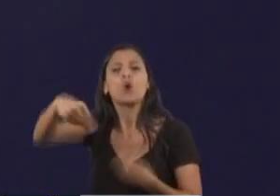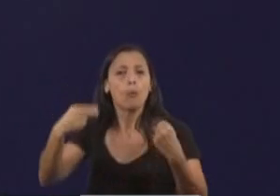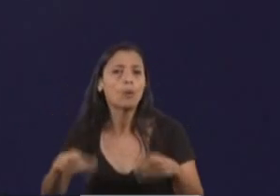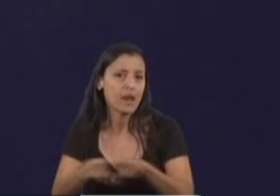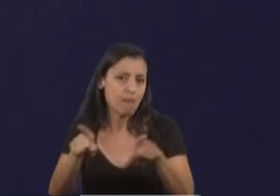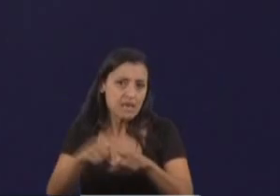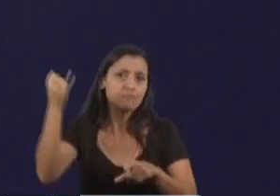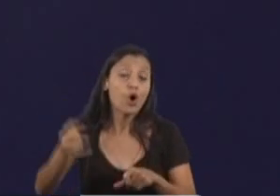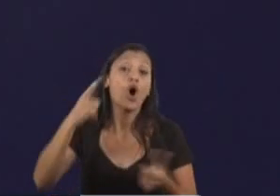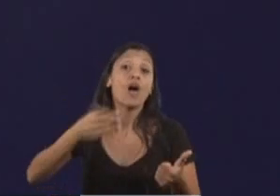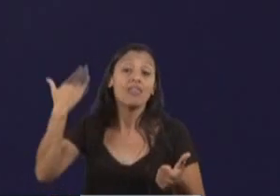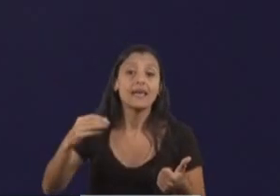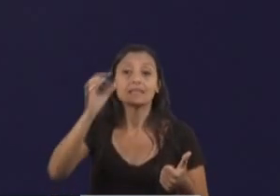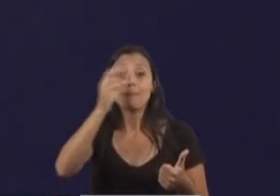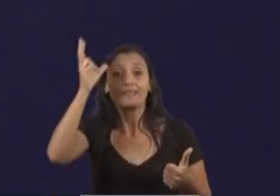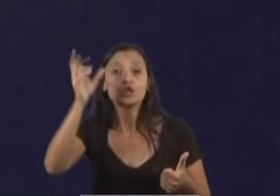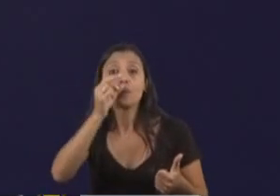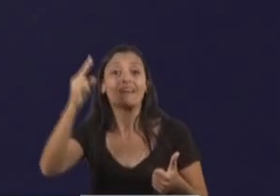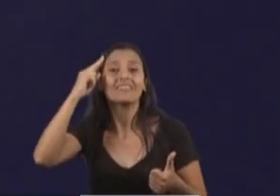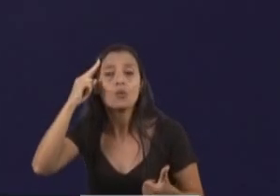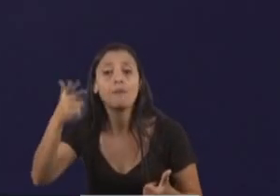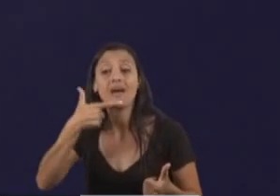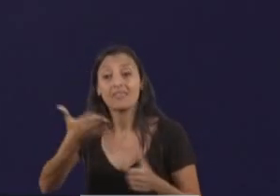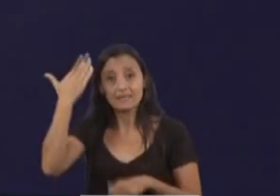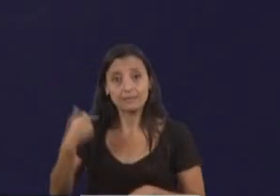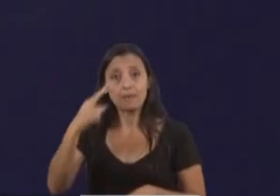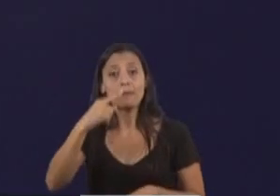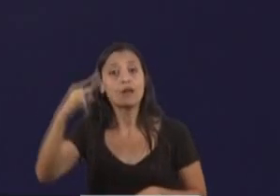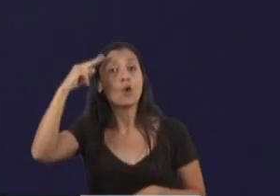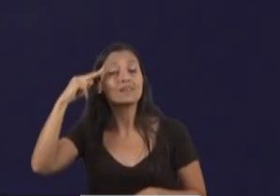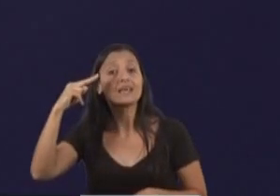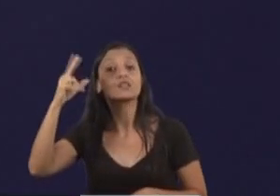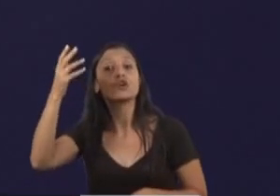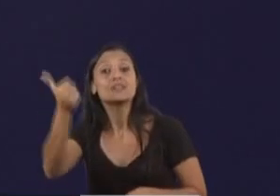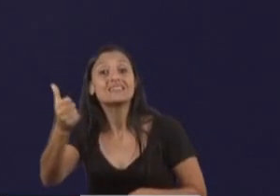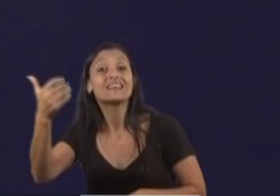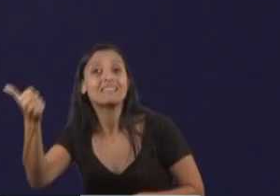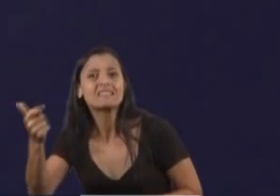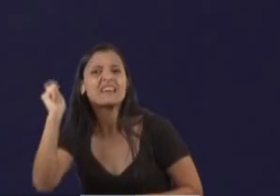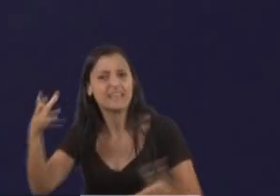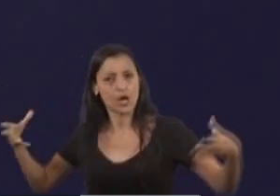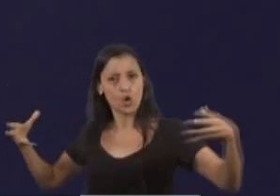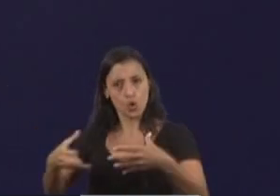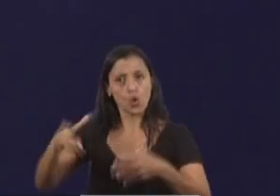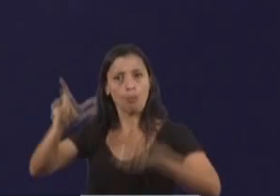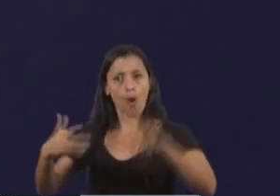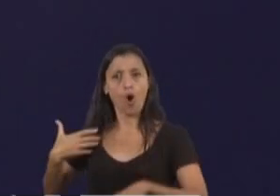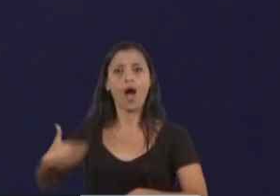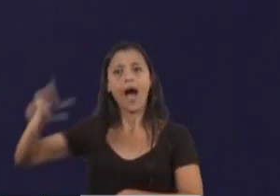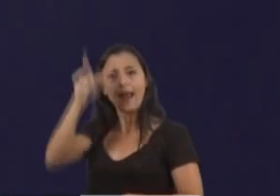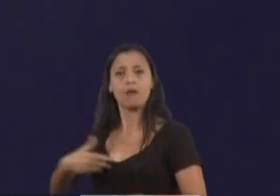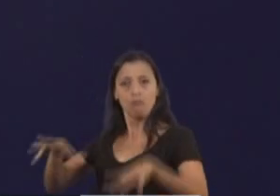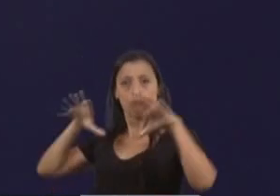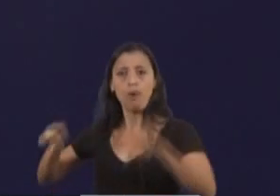armada llevada a cabo los días 28 y 29 de septiembre del año 1966 por un grupo de argentinos que tomaron un avión de